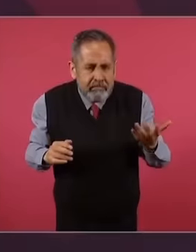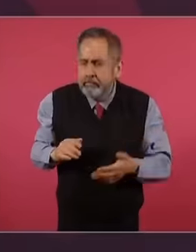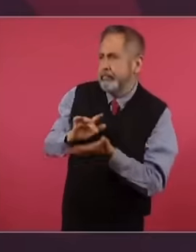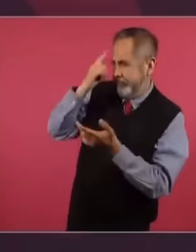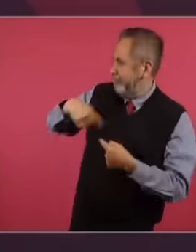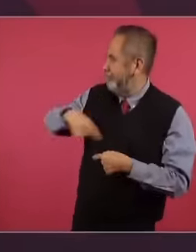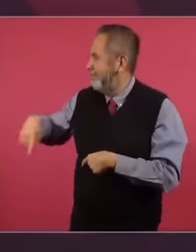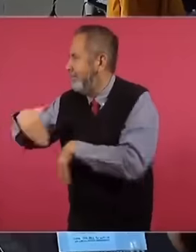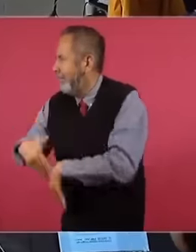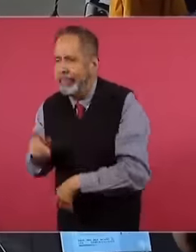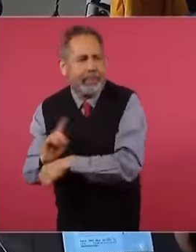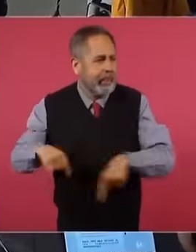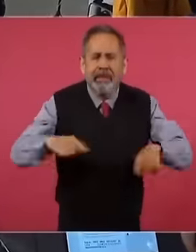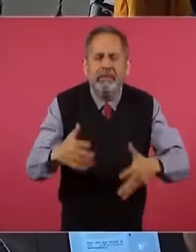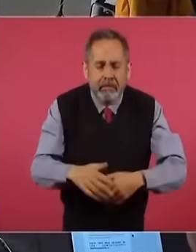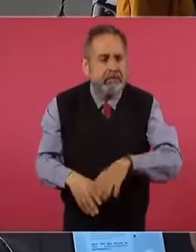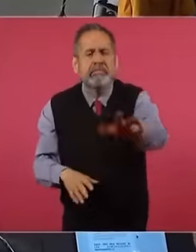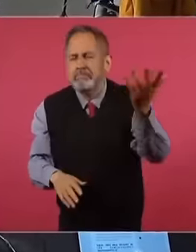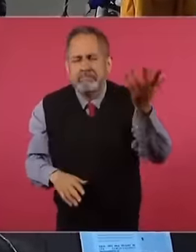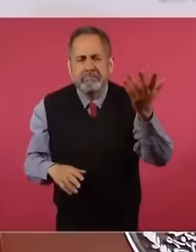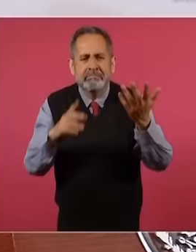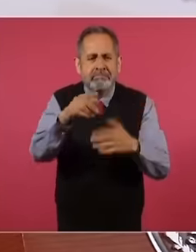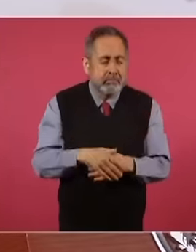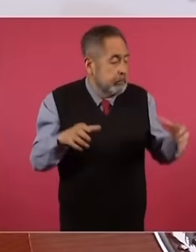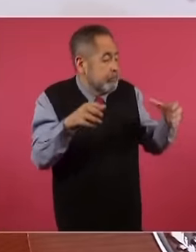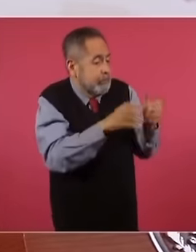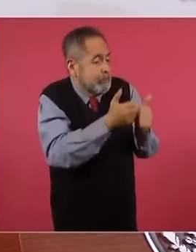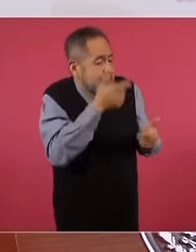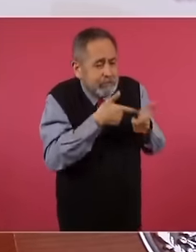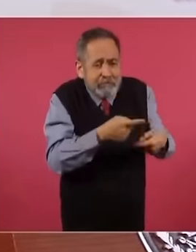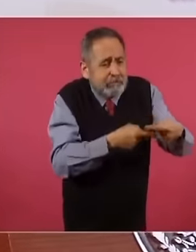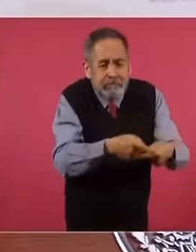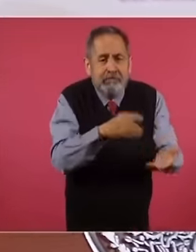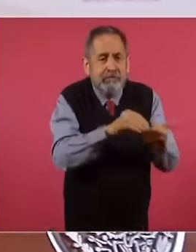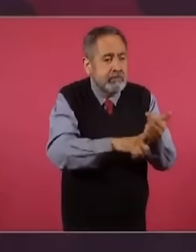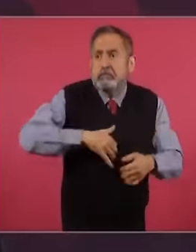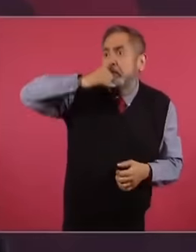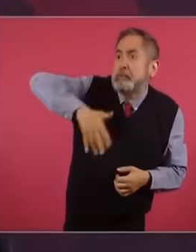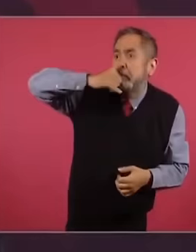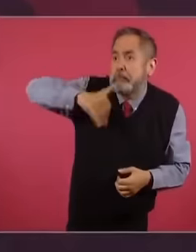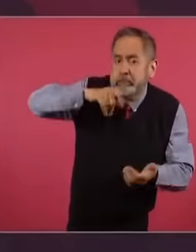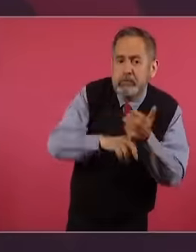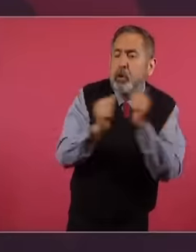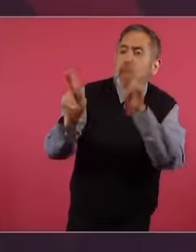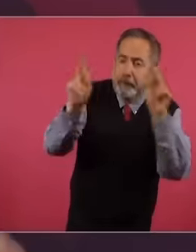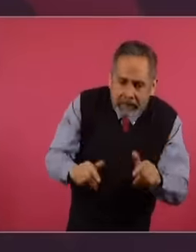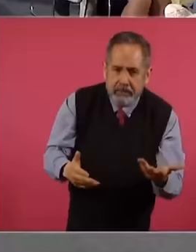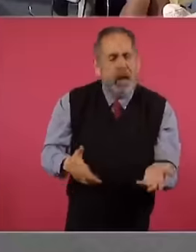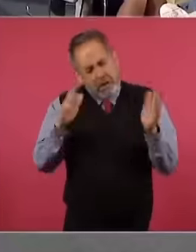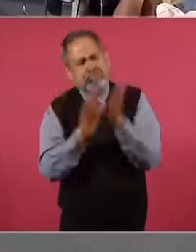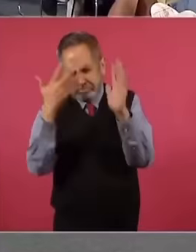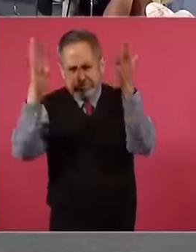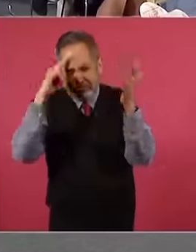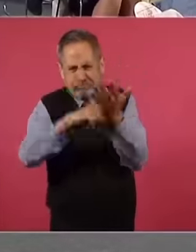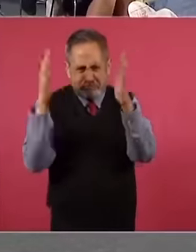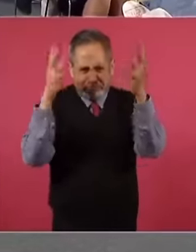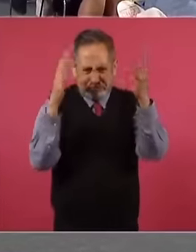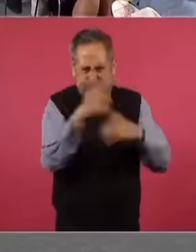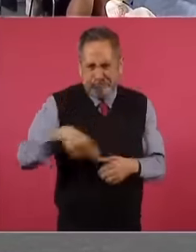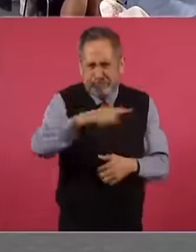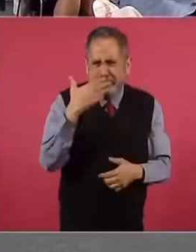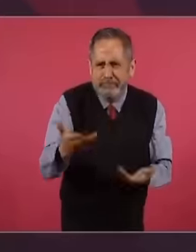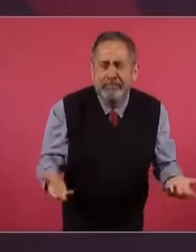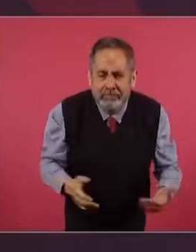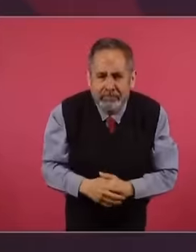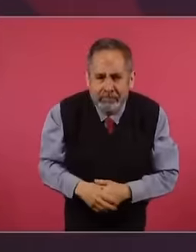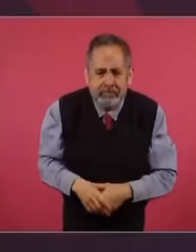aplaudirnos, paleros. Un aplauso para los conservadores que protestan de manera pacífica. Está